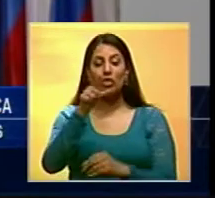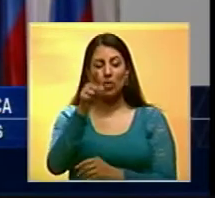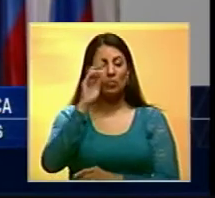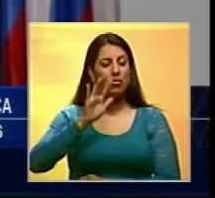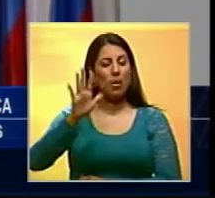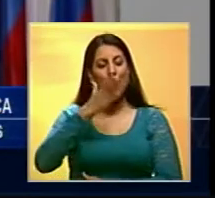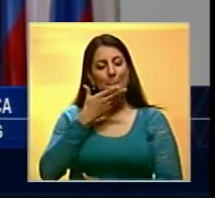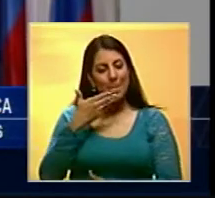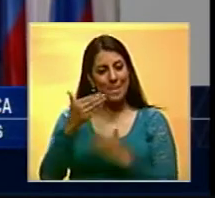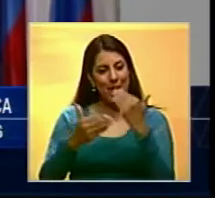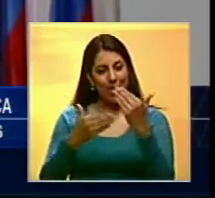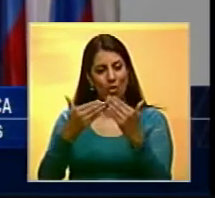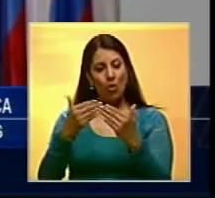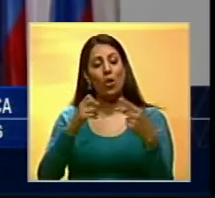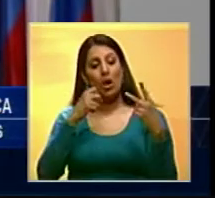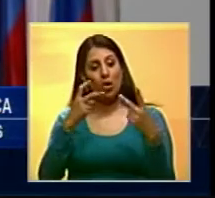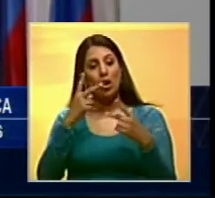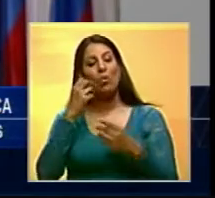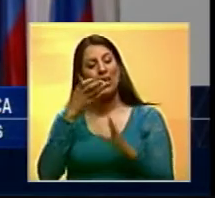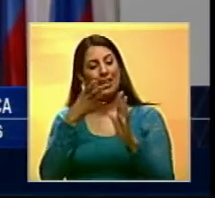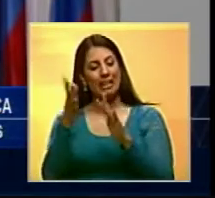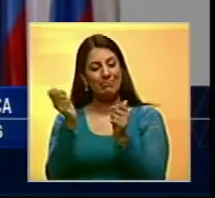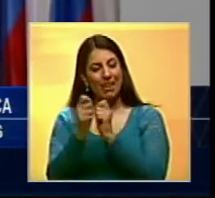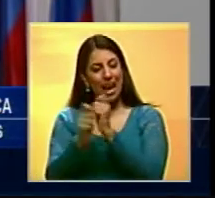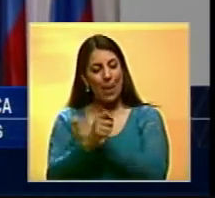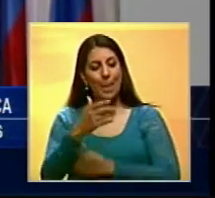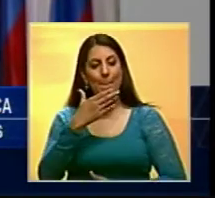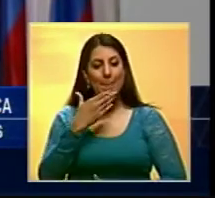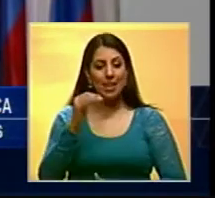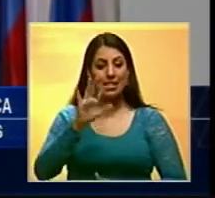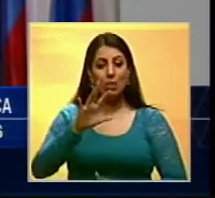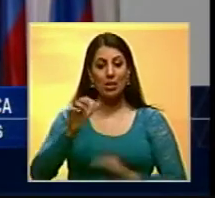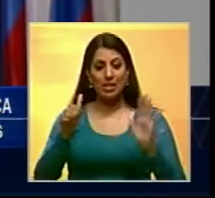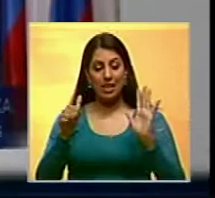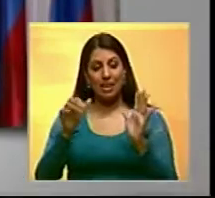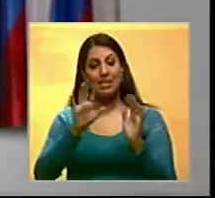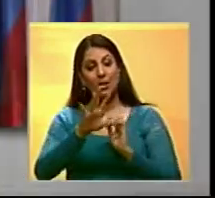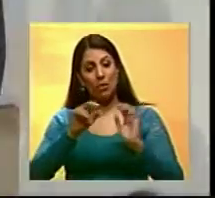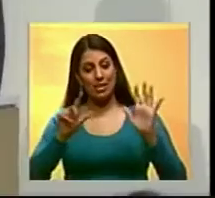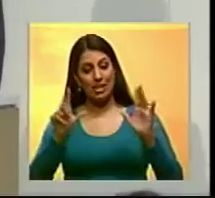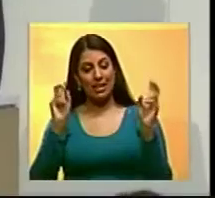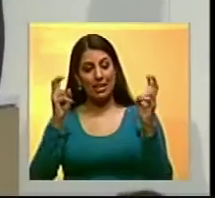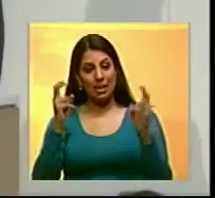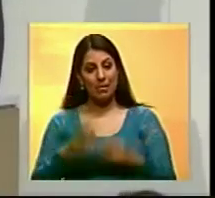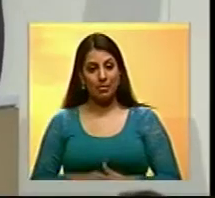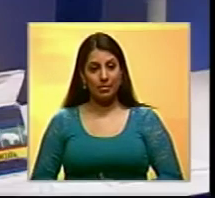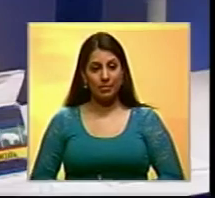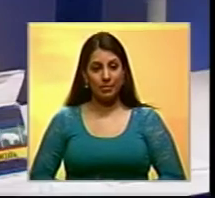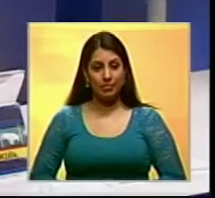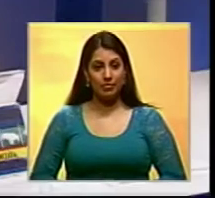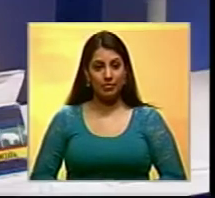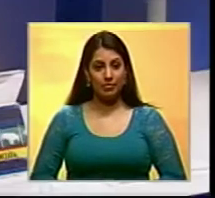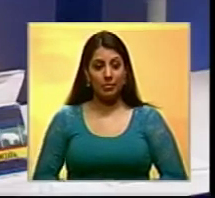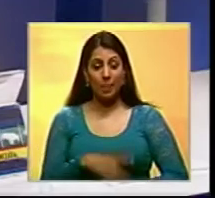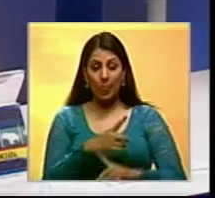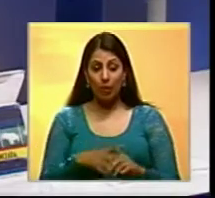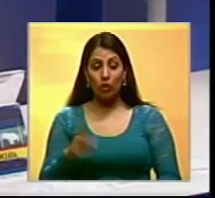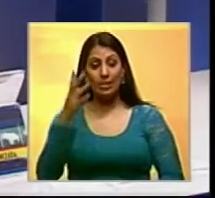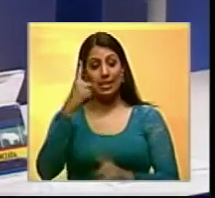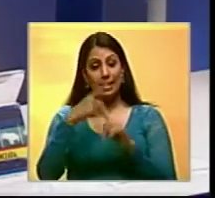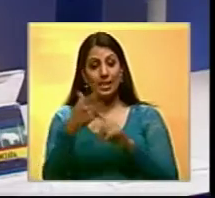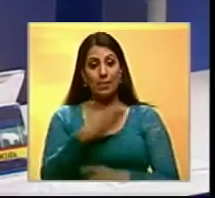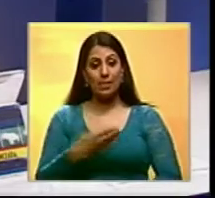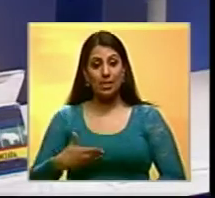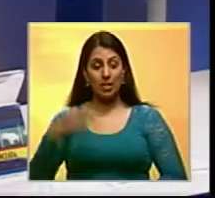juicio, mejor que el anterior y señaló que se lograron cambios en 56 de los 57 temas abordados. El expresidente